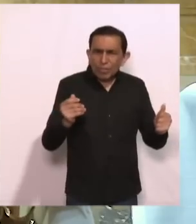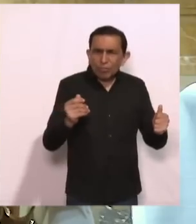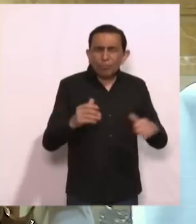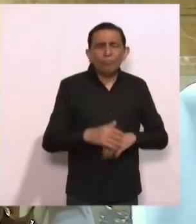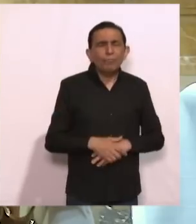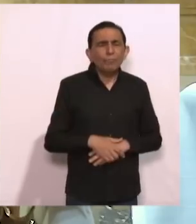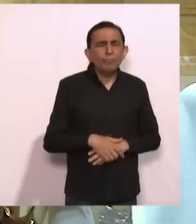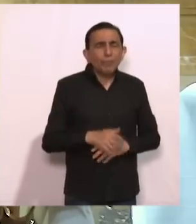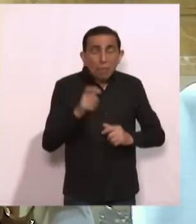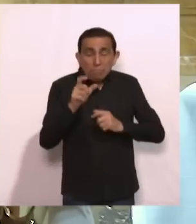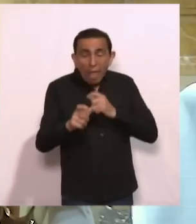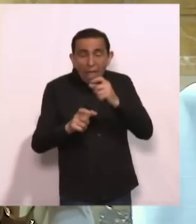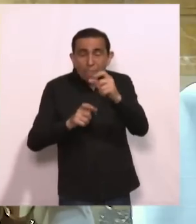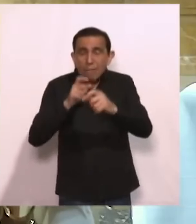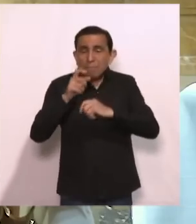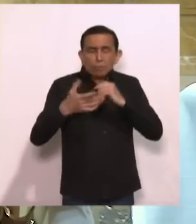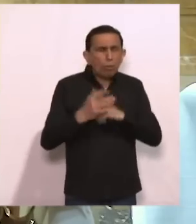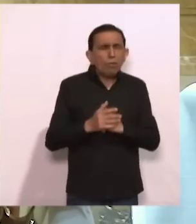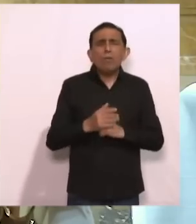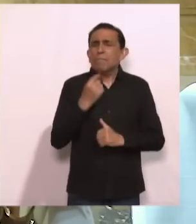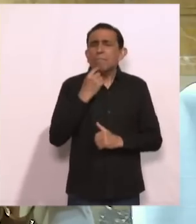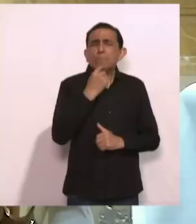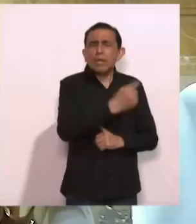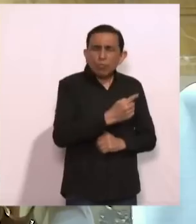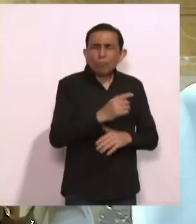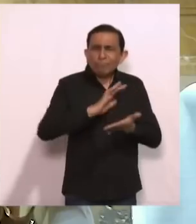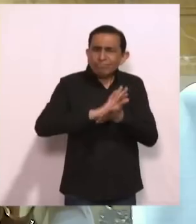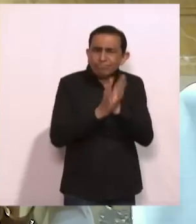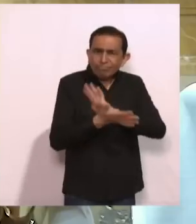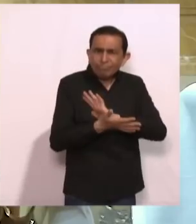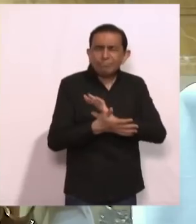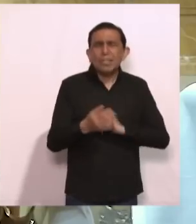Y empiezan a preguntarle acerca